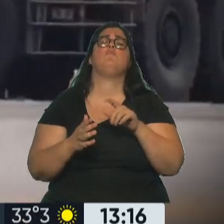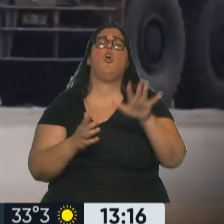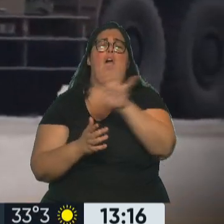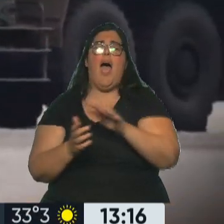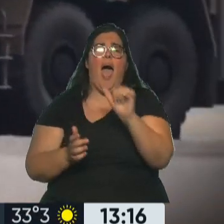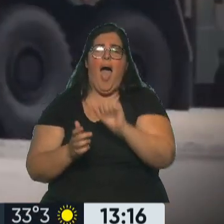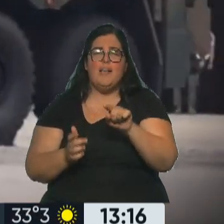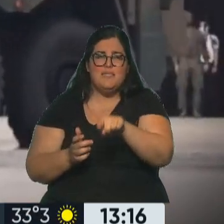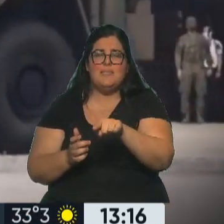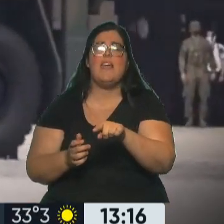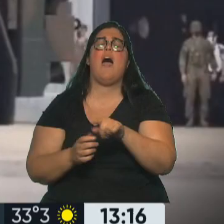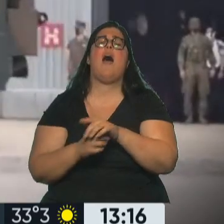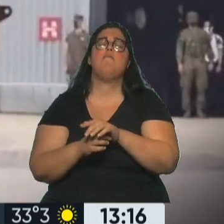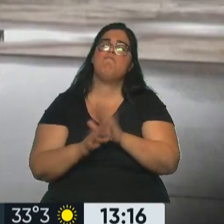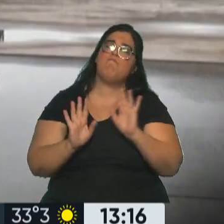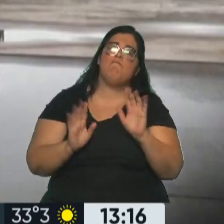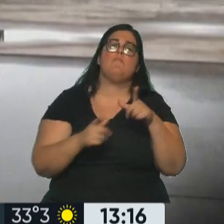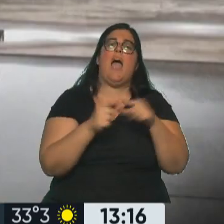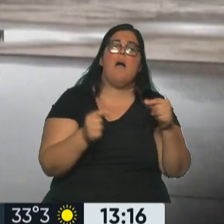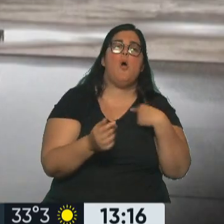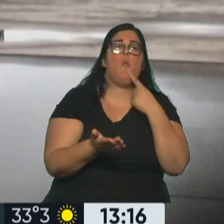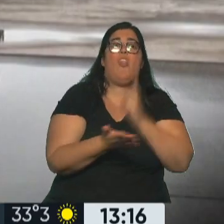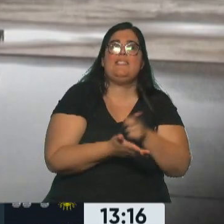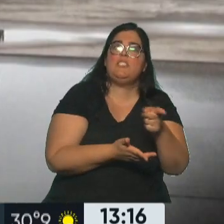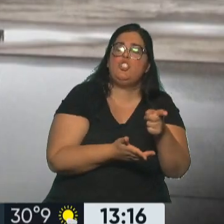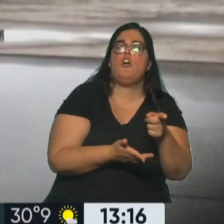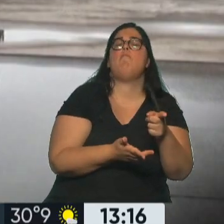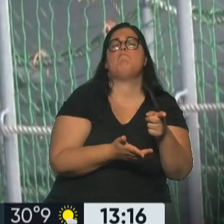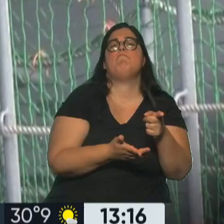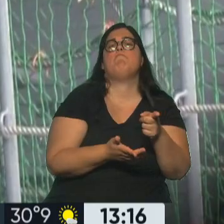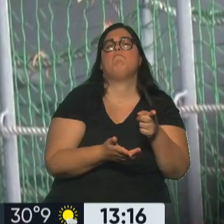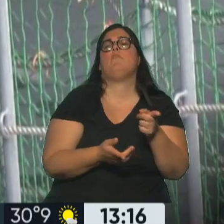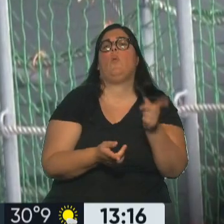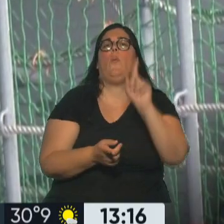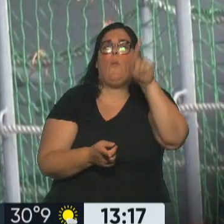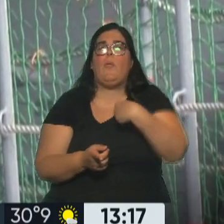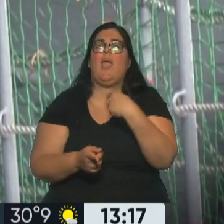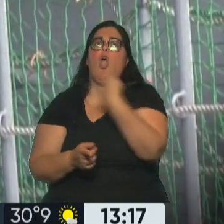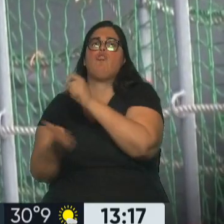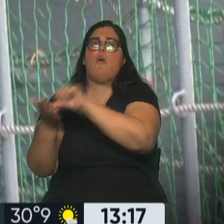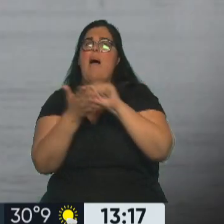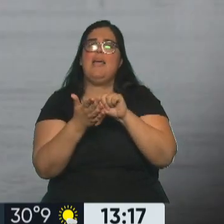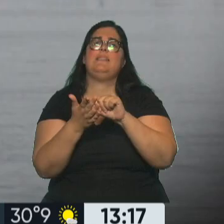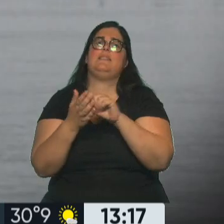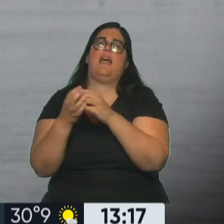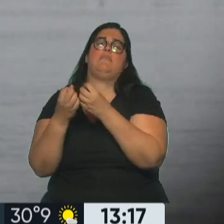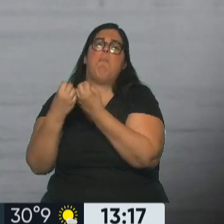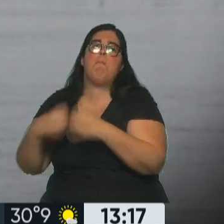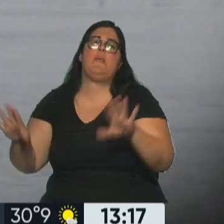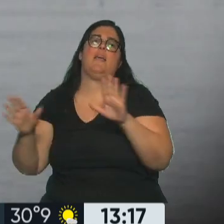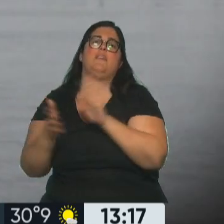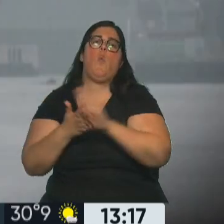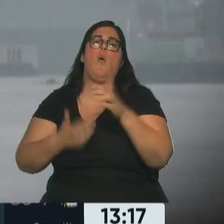Asia, estas decisiones probablemente disparen respuestas simétricas de los países vecinos, iniciando así una nueva